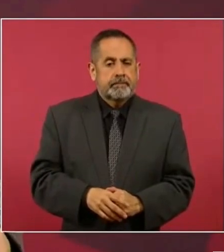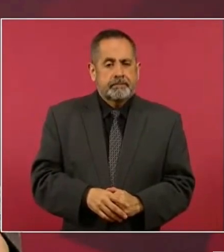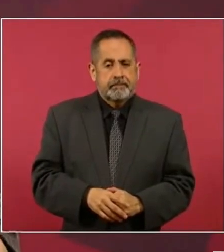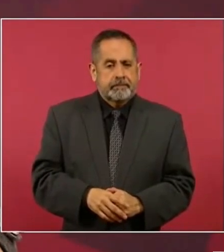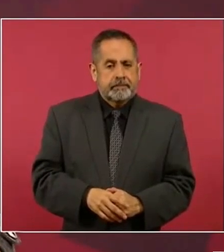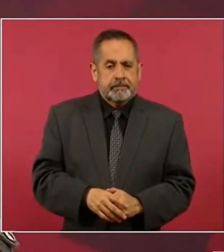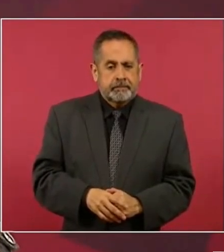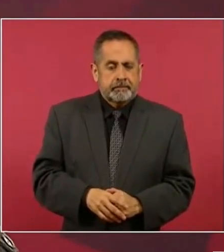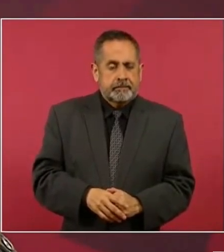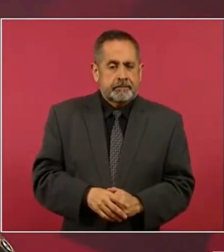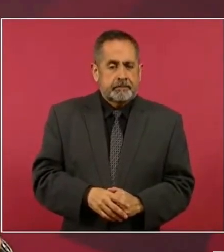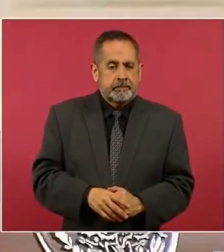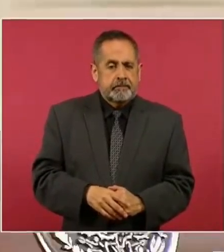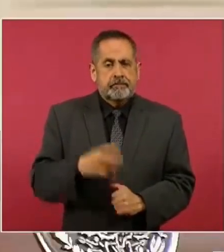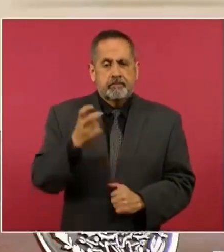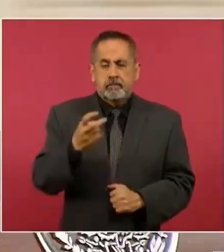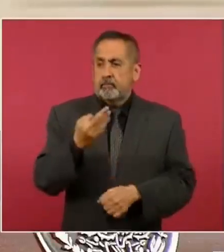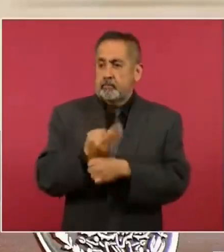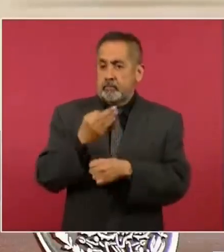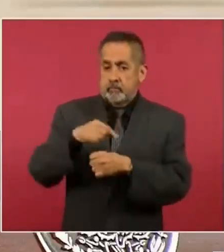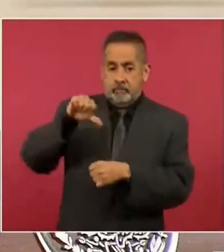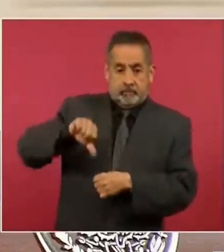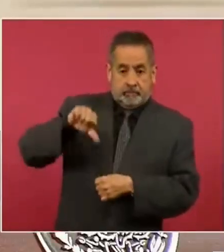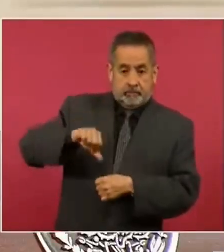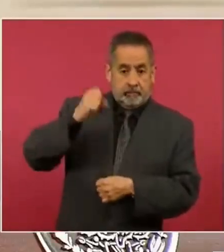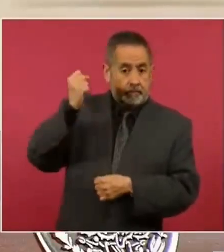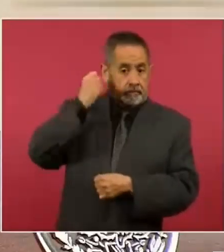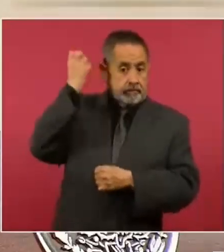Y por eso aquí en las mañaneras